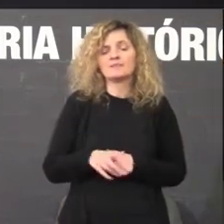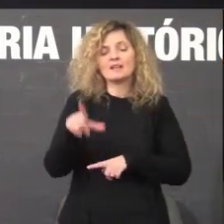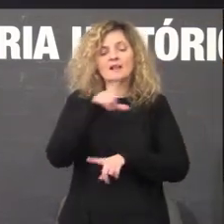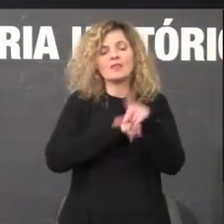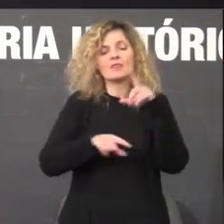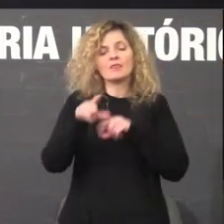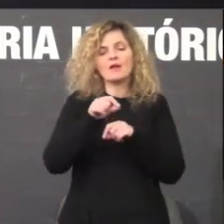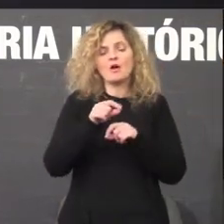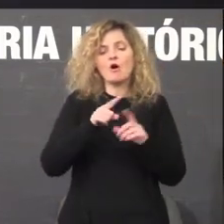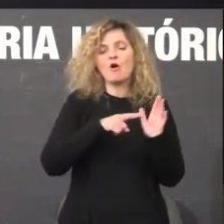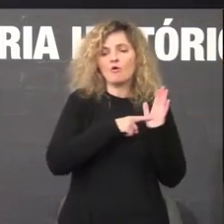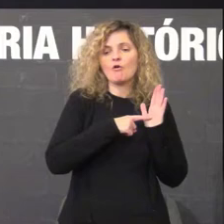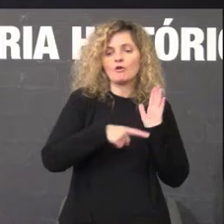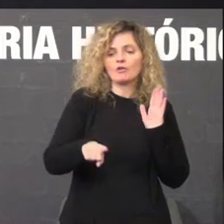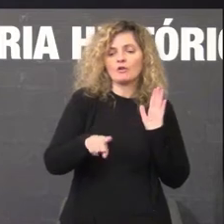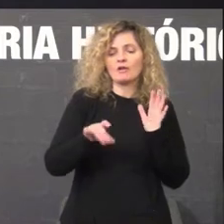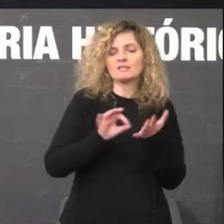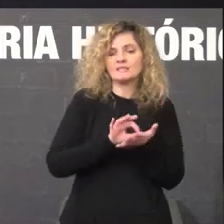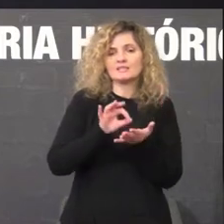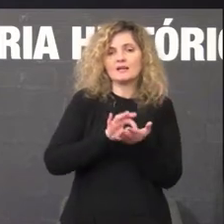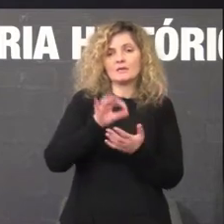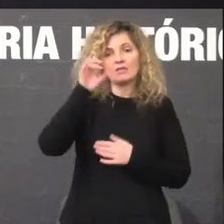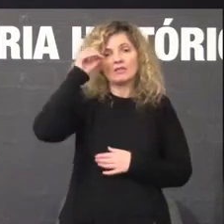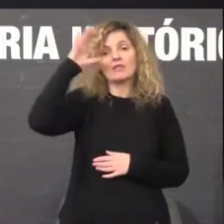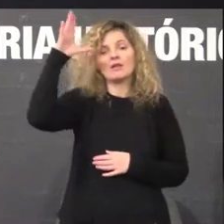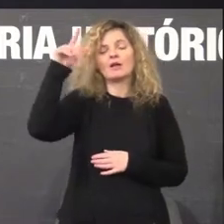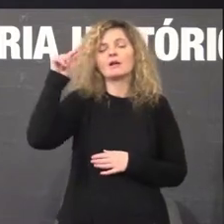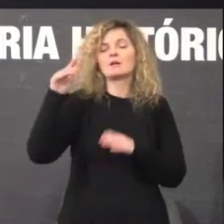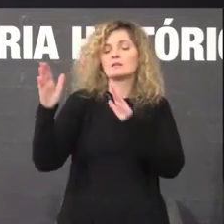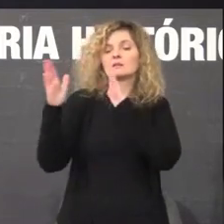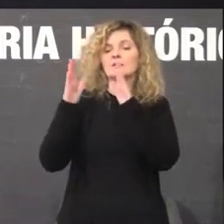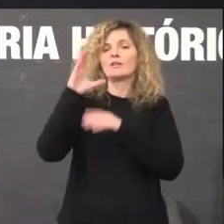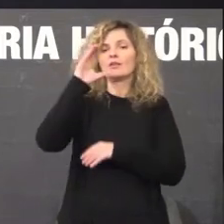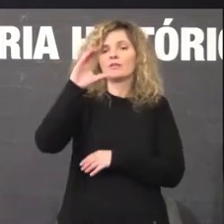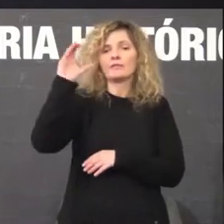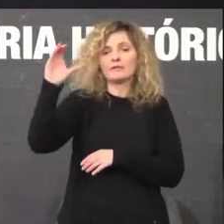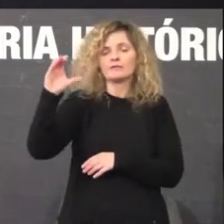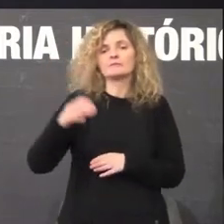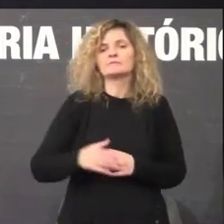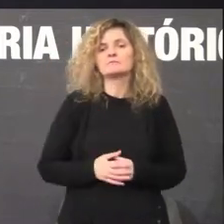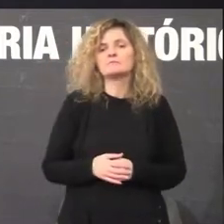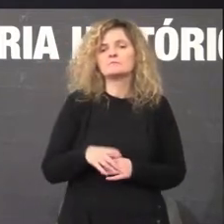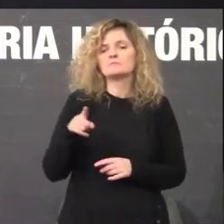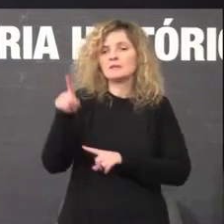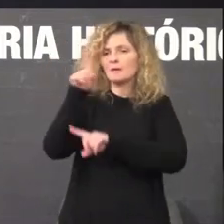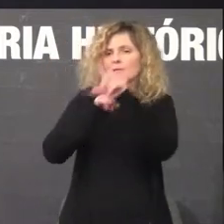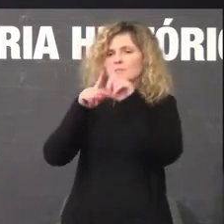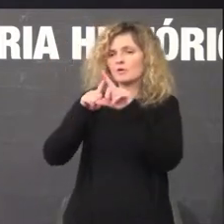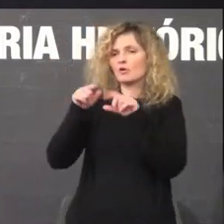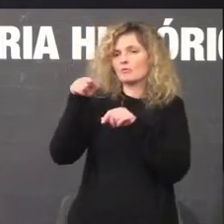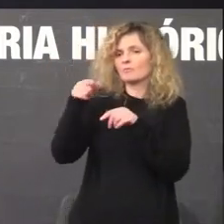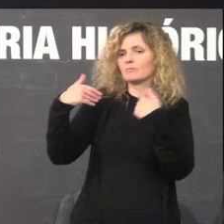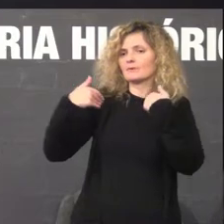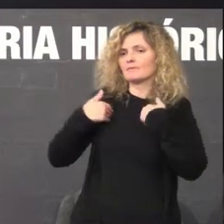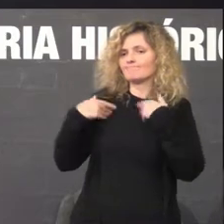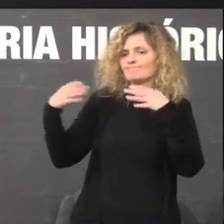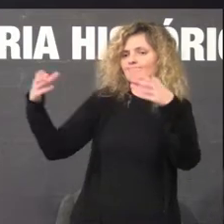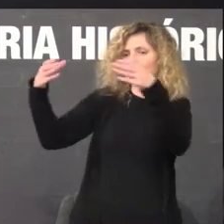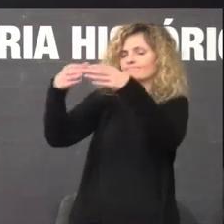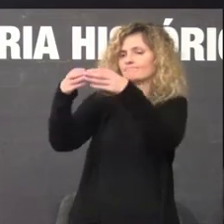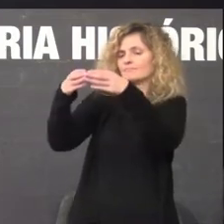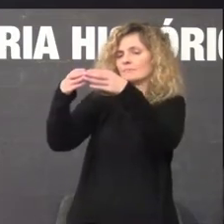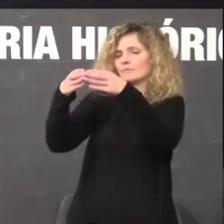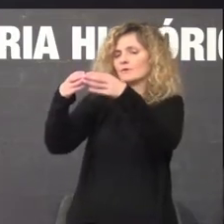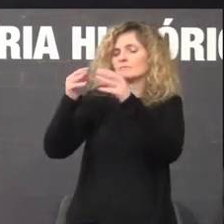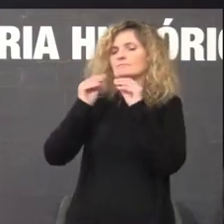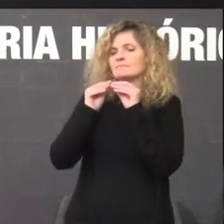decide ordenar al servicio de inteligencia, en aquel momento el SECET, que se preocupen de que de toda